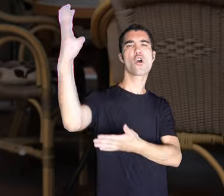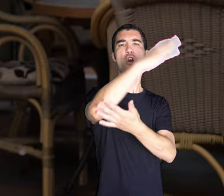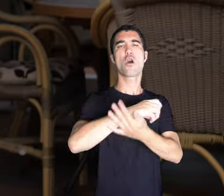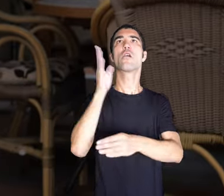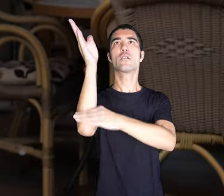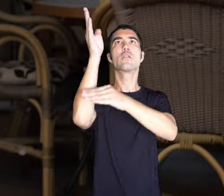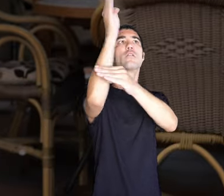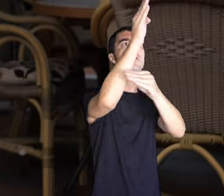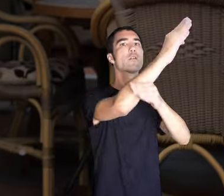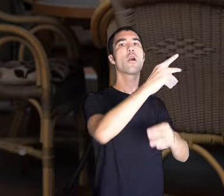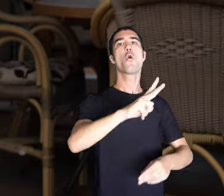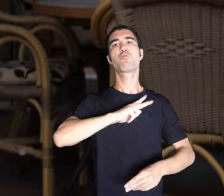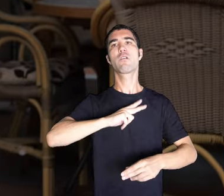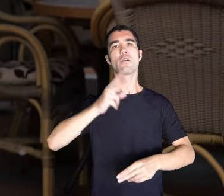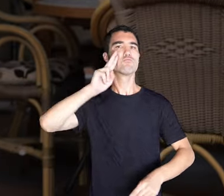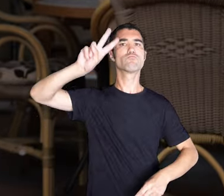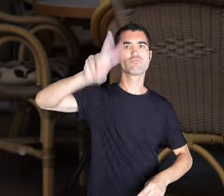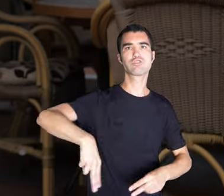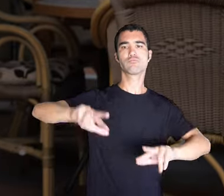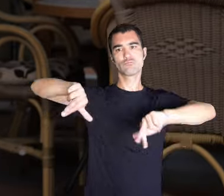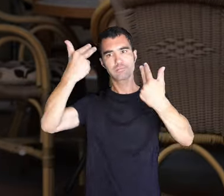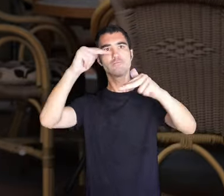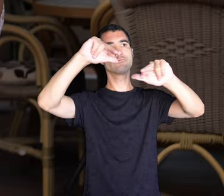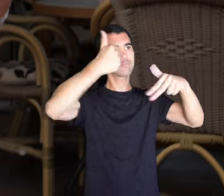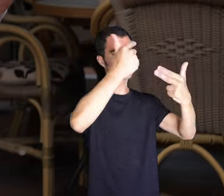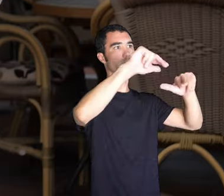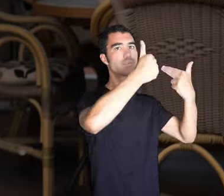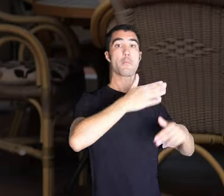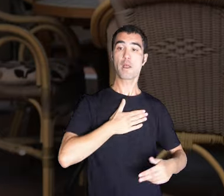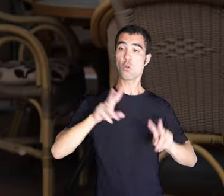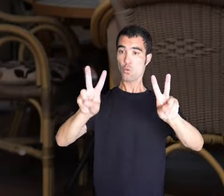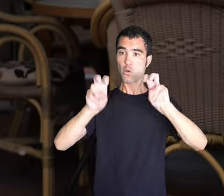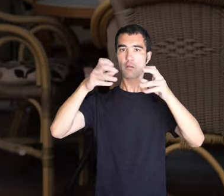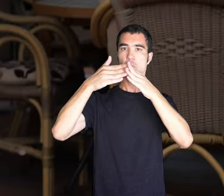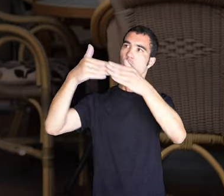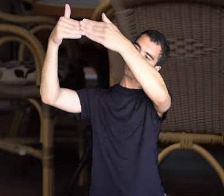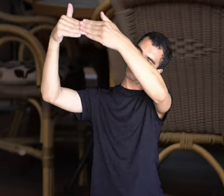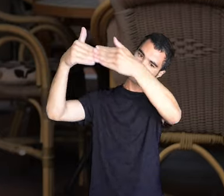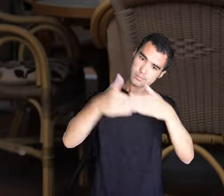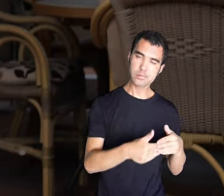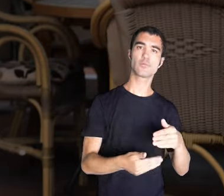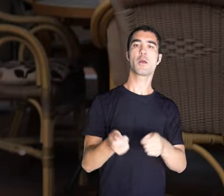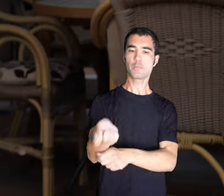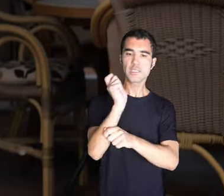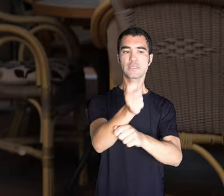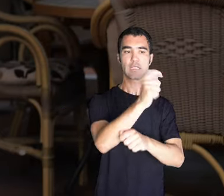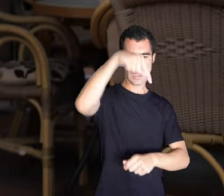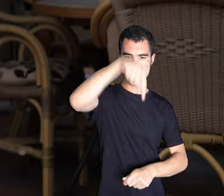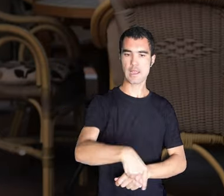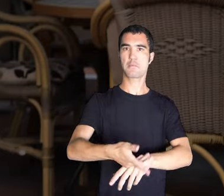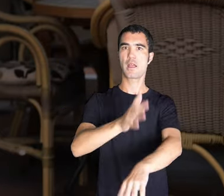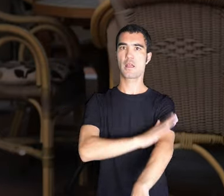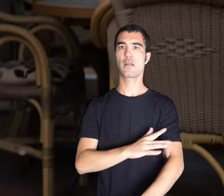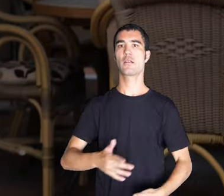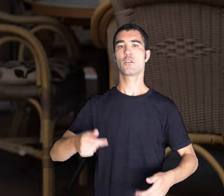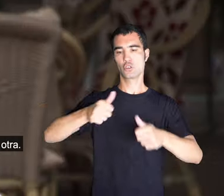para obtener el visto bueno, para que podamos entrar y empezar a pescar aquí, en